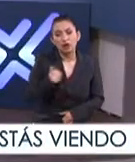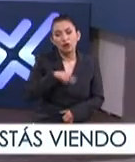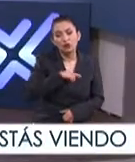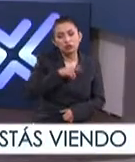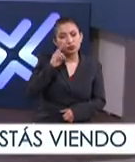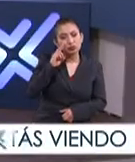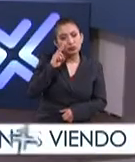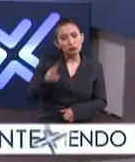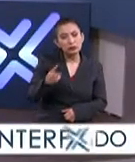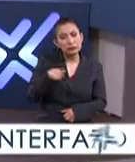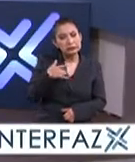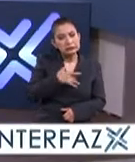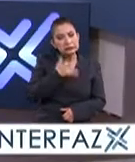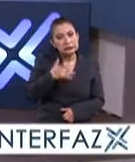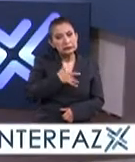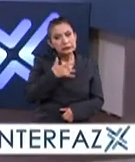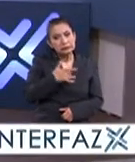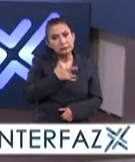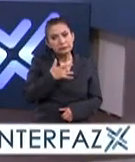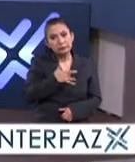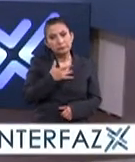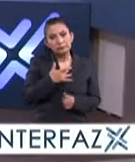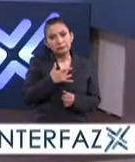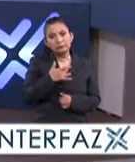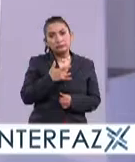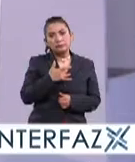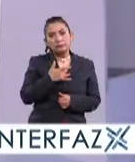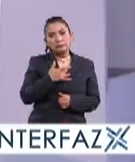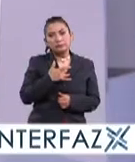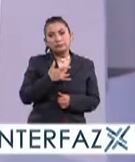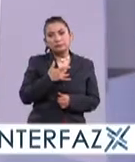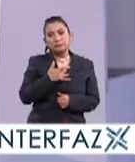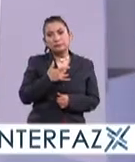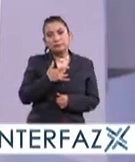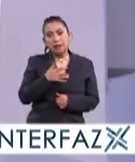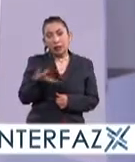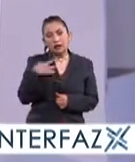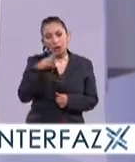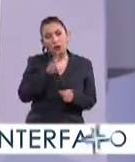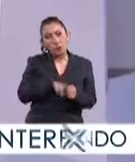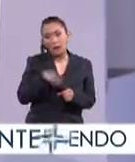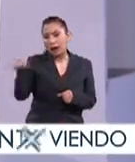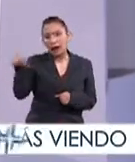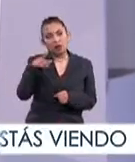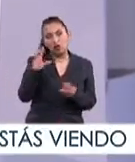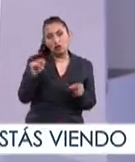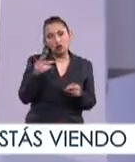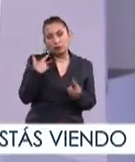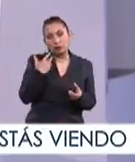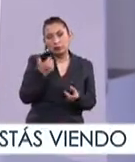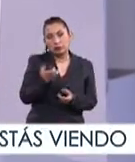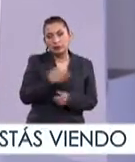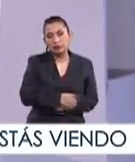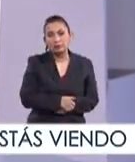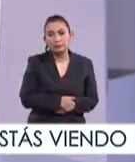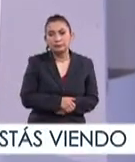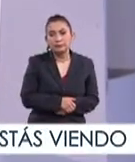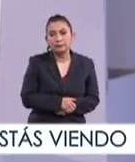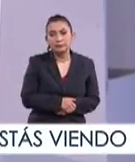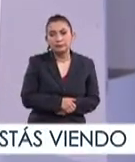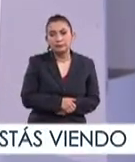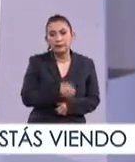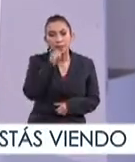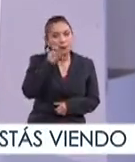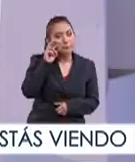nosotros no nos parece, ¿no? Y cosa que para nosotros son normales, para ellos no son del todo. Esto entonces